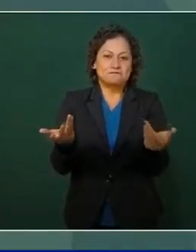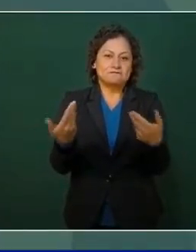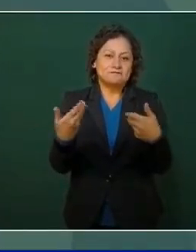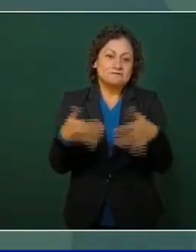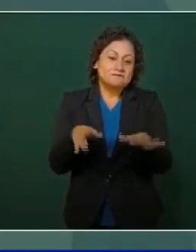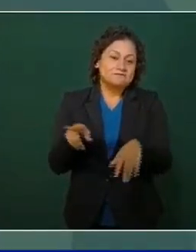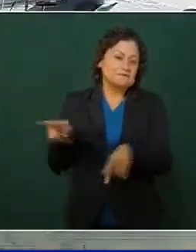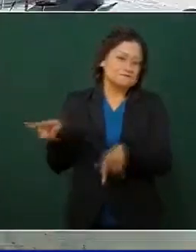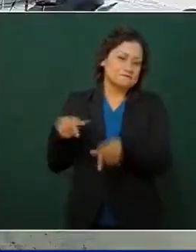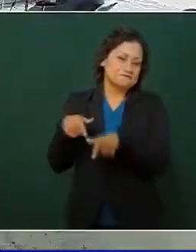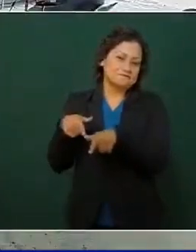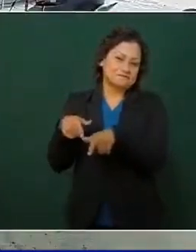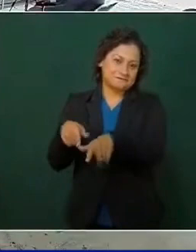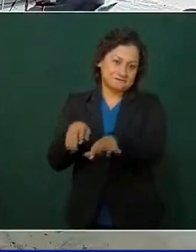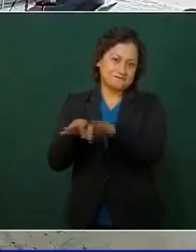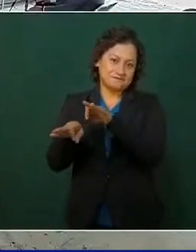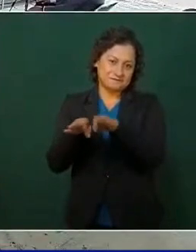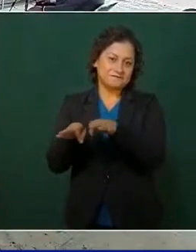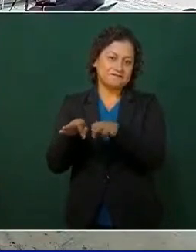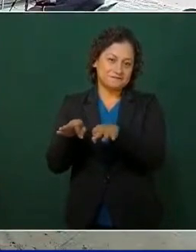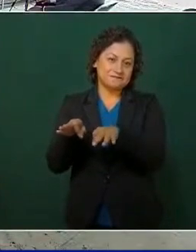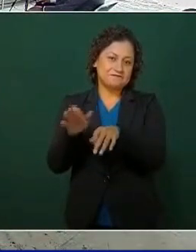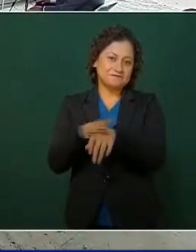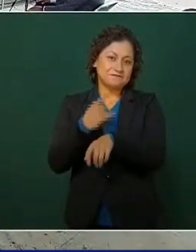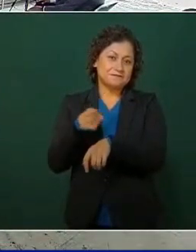Porque son muy cínicos,